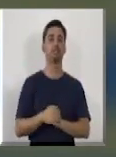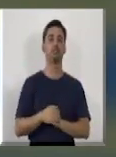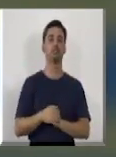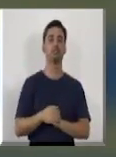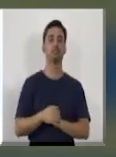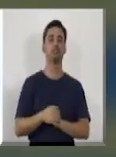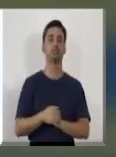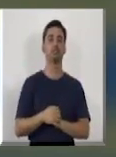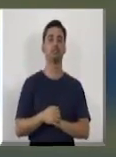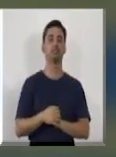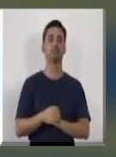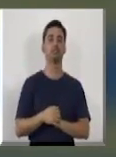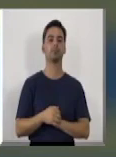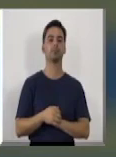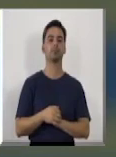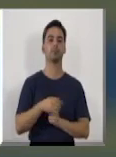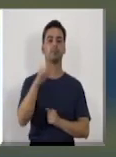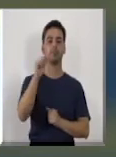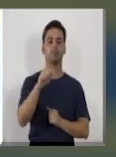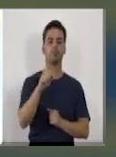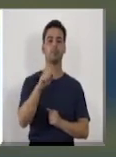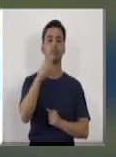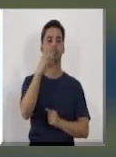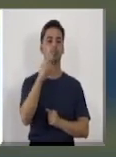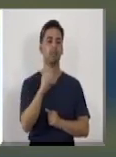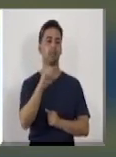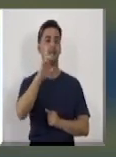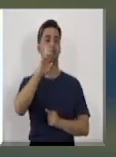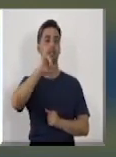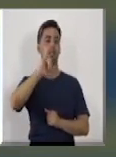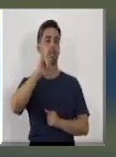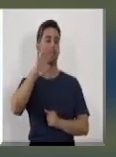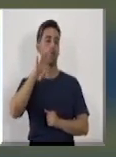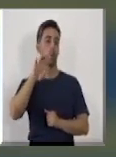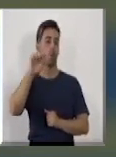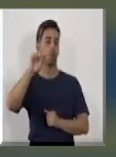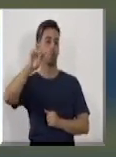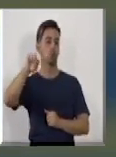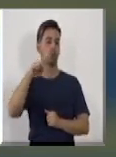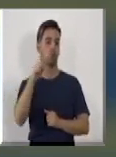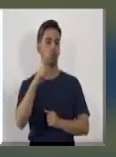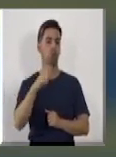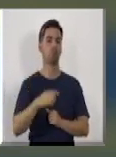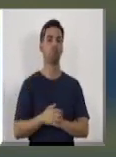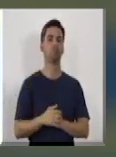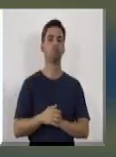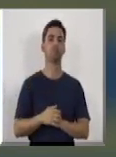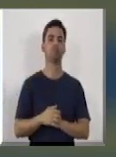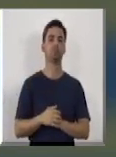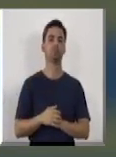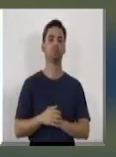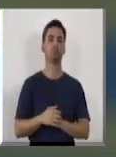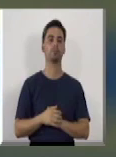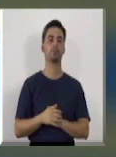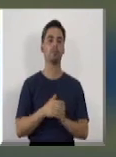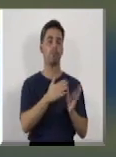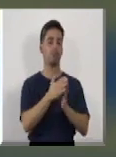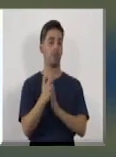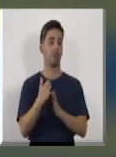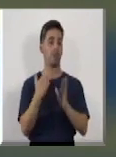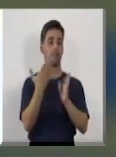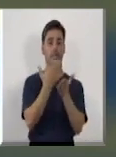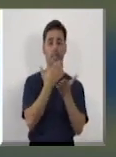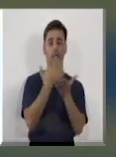64. Y la actividad 1 de la página 132, que son recuerden, para los estudiantes que están en las escuelas del